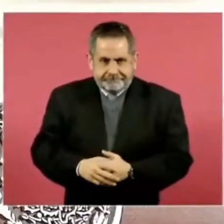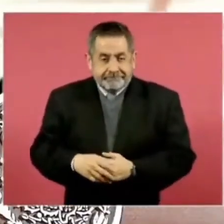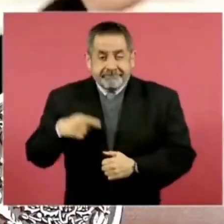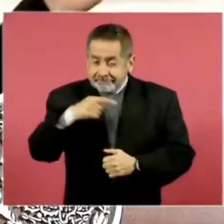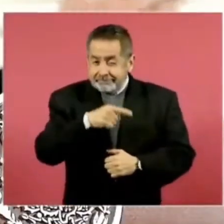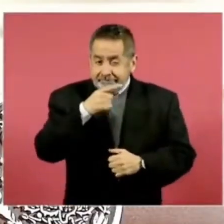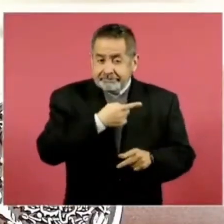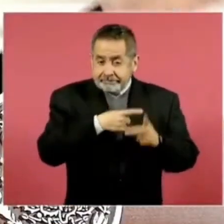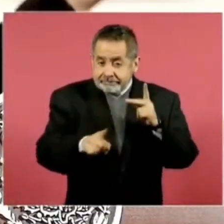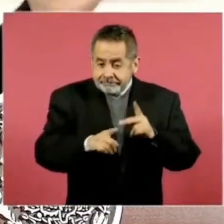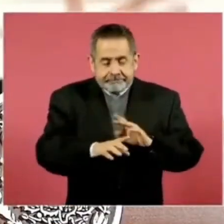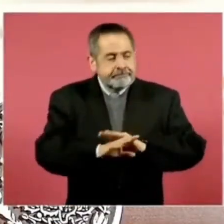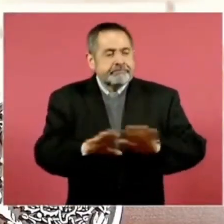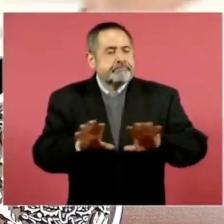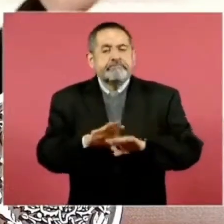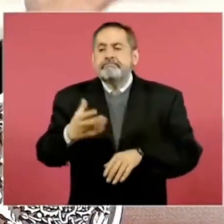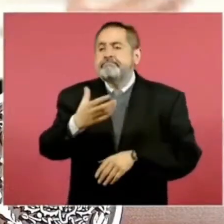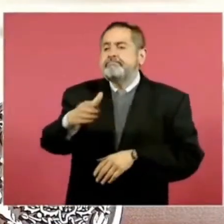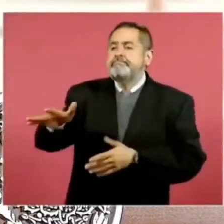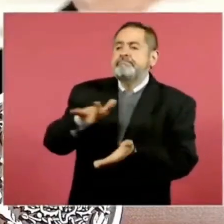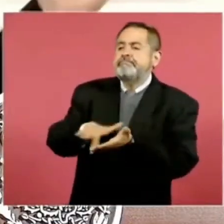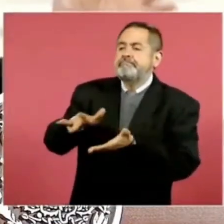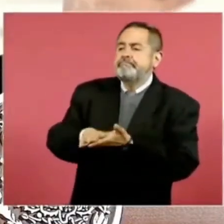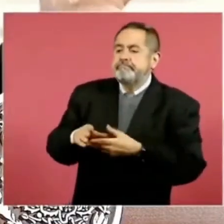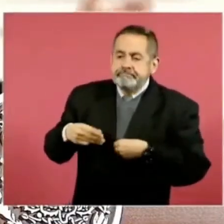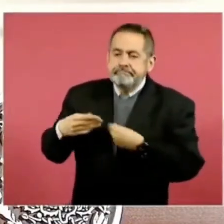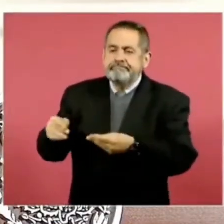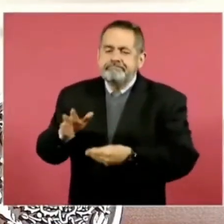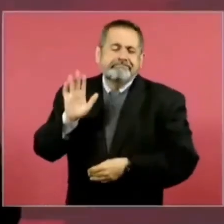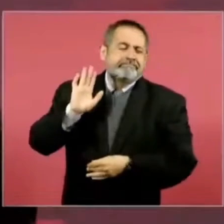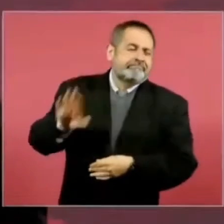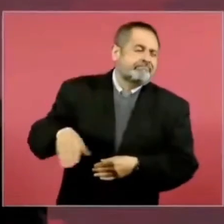dejaron de apoyar la producción en el campo.